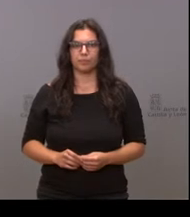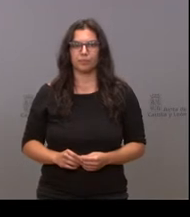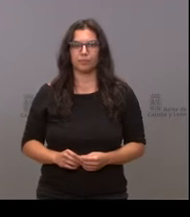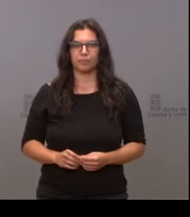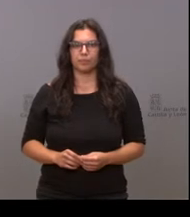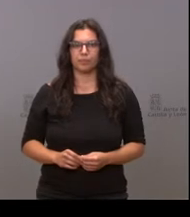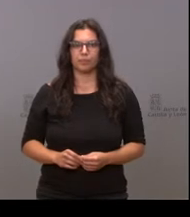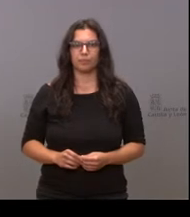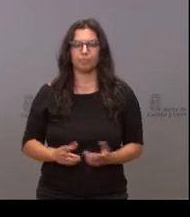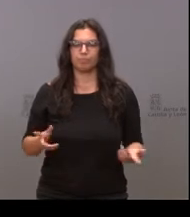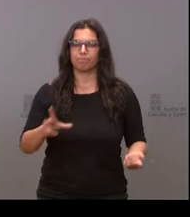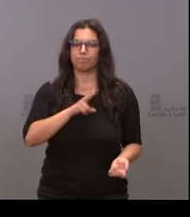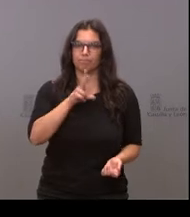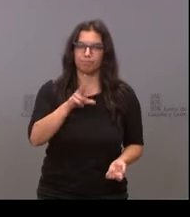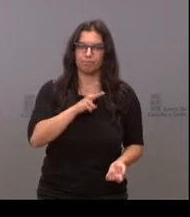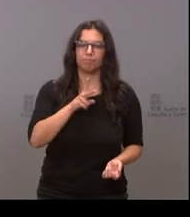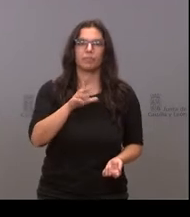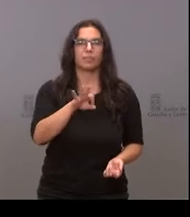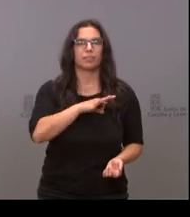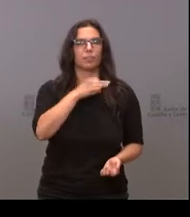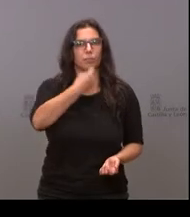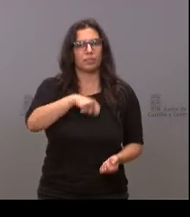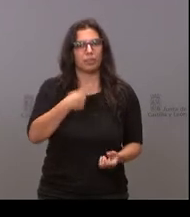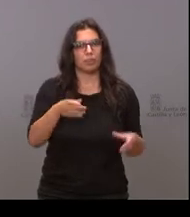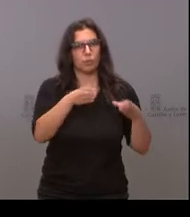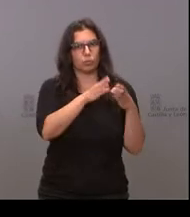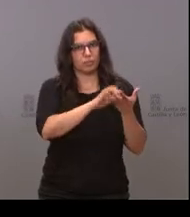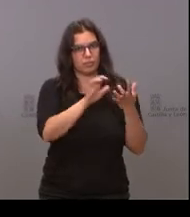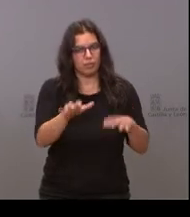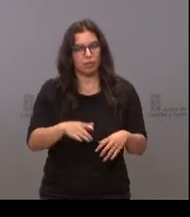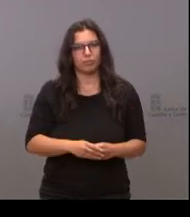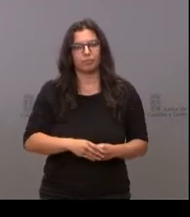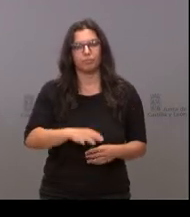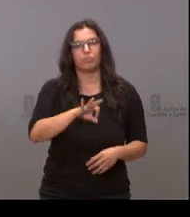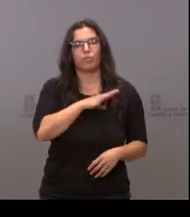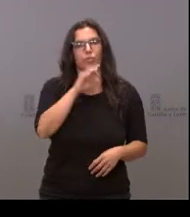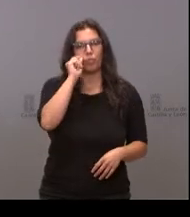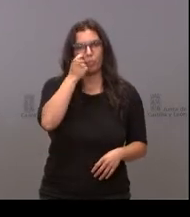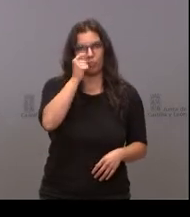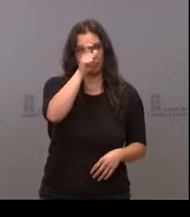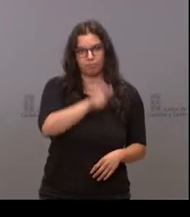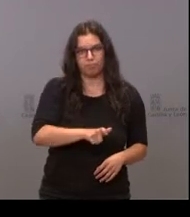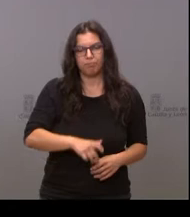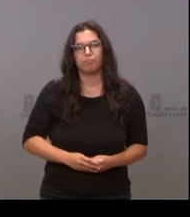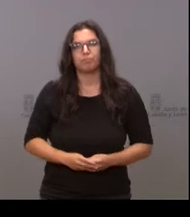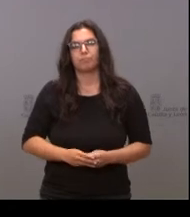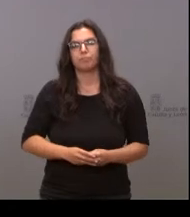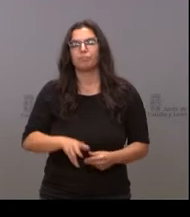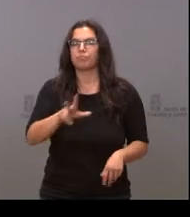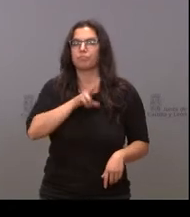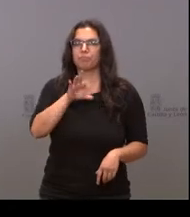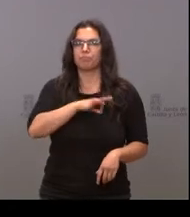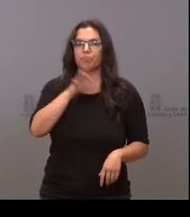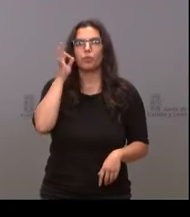excelentísimo señor presidente de la junta de castilla y león alfonso fernández mañueco sentiremos señora